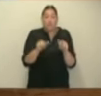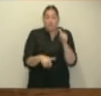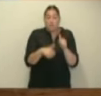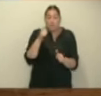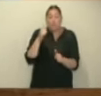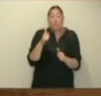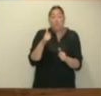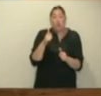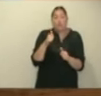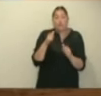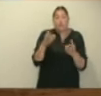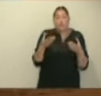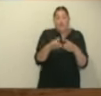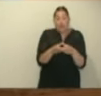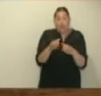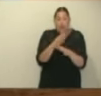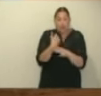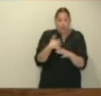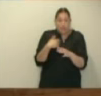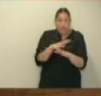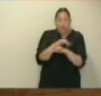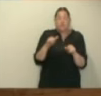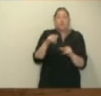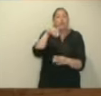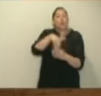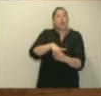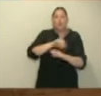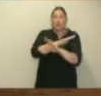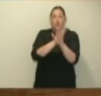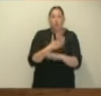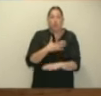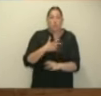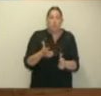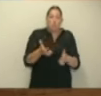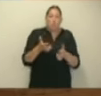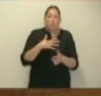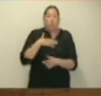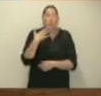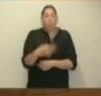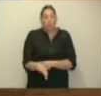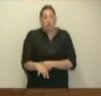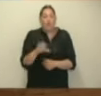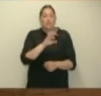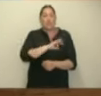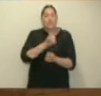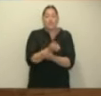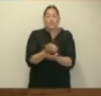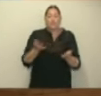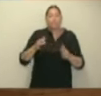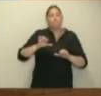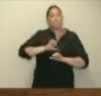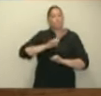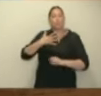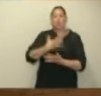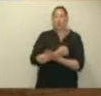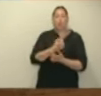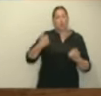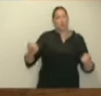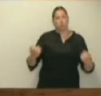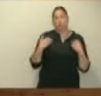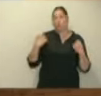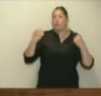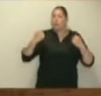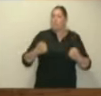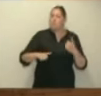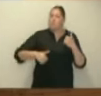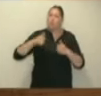se pudiese llegar a la votación final. Señorías, espero que todos seamos suficientemente responsables y consigamos hoy un